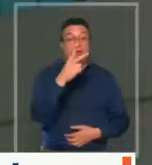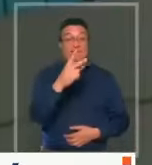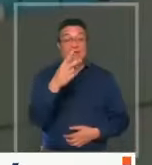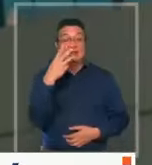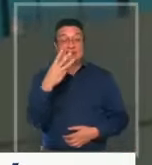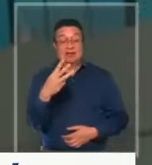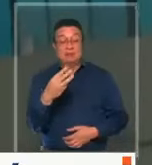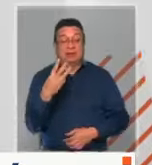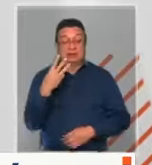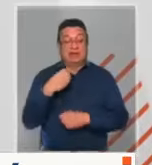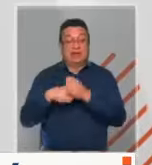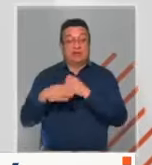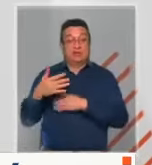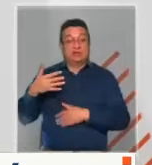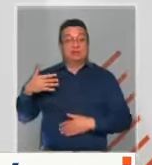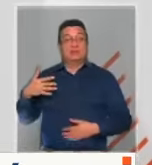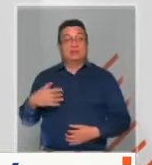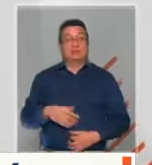últimos 3 años.